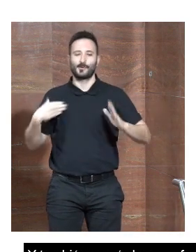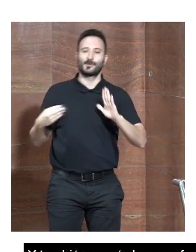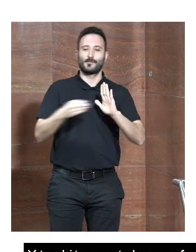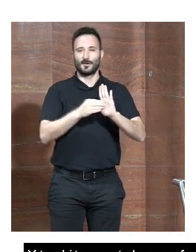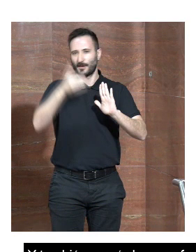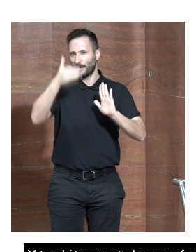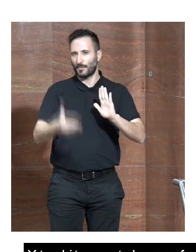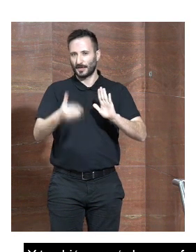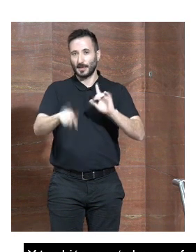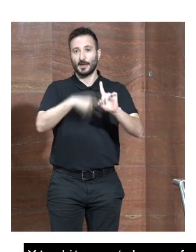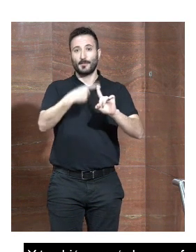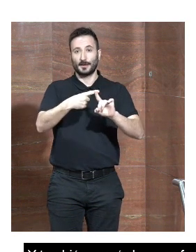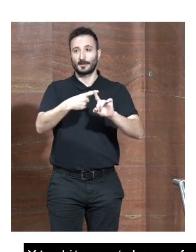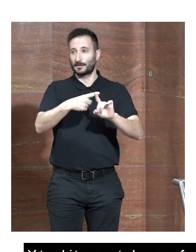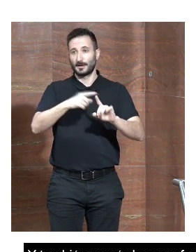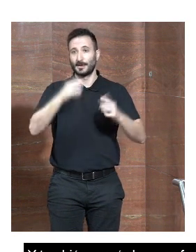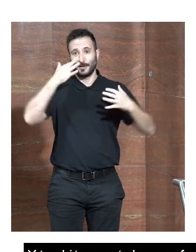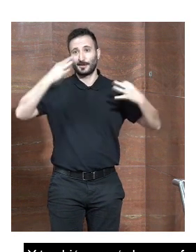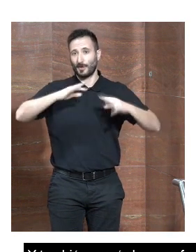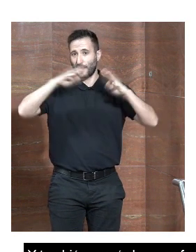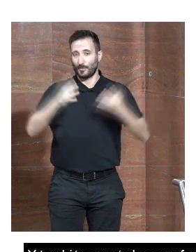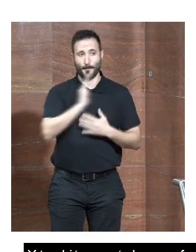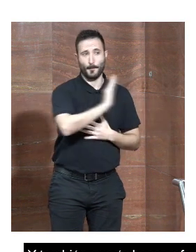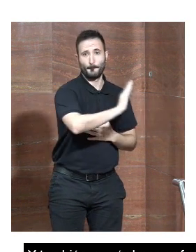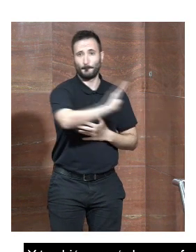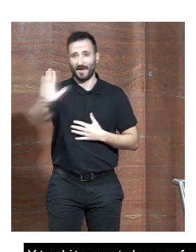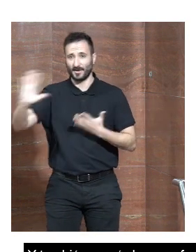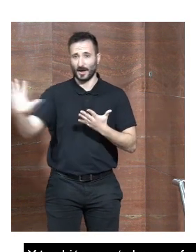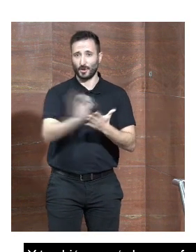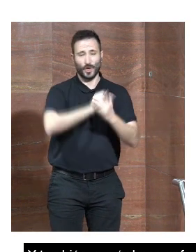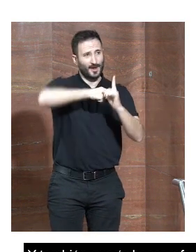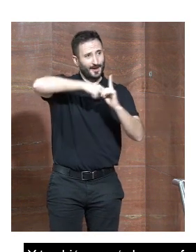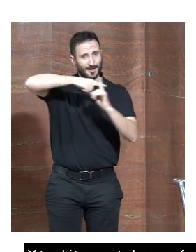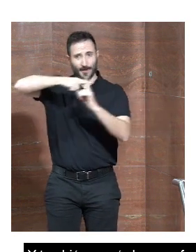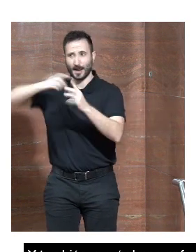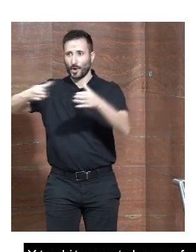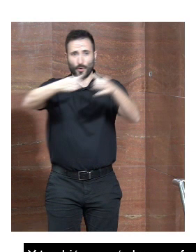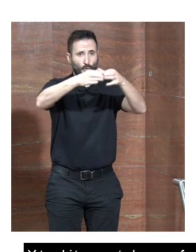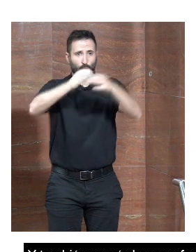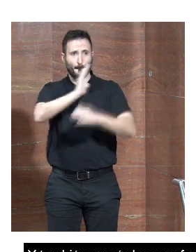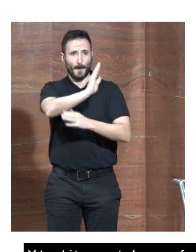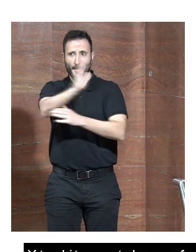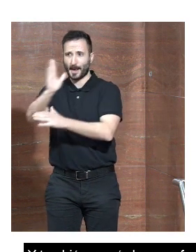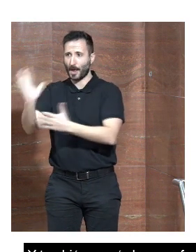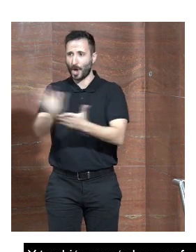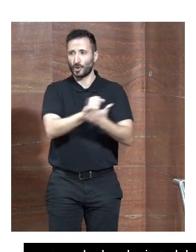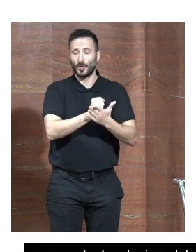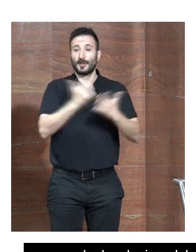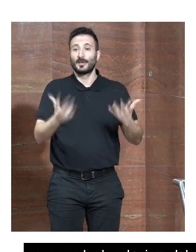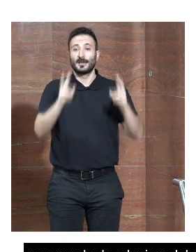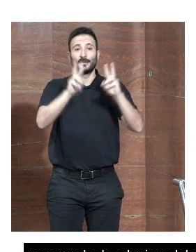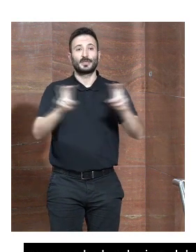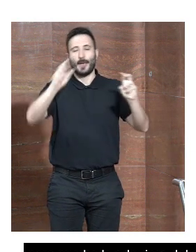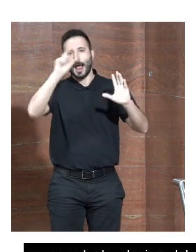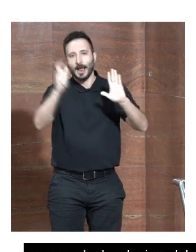tan importante, y la ciberseguridad os afecta a todos, os afecta a todos los niveles, nos afecta a todos los colectivos, ¿no? Pues todo el tema de